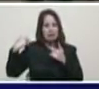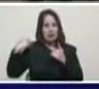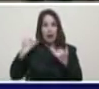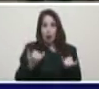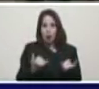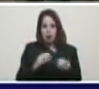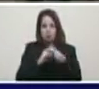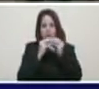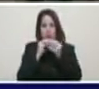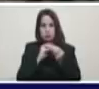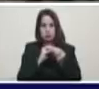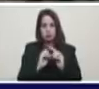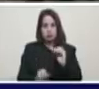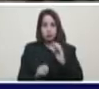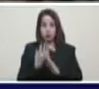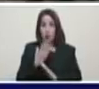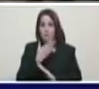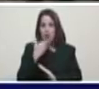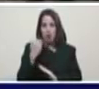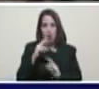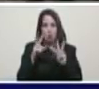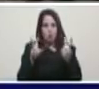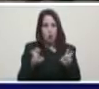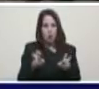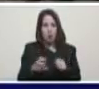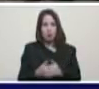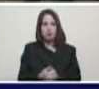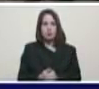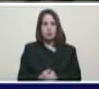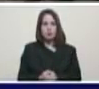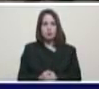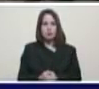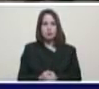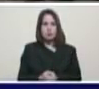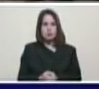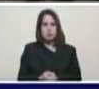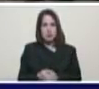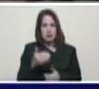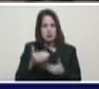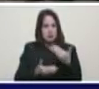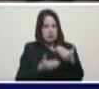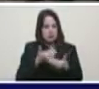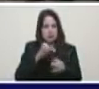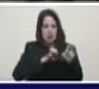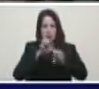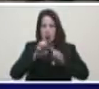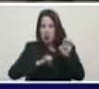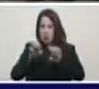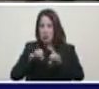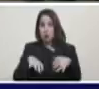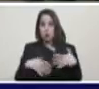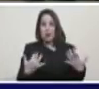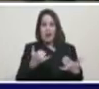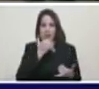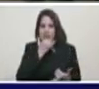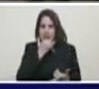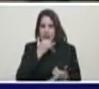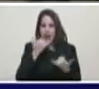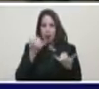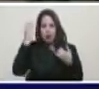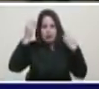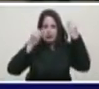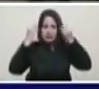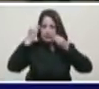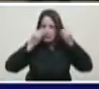para ir avanzando vamos viendo diagnosticando pensando y en un momento dado